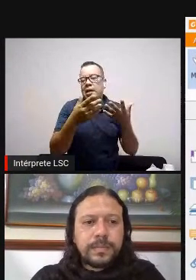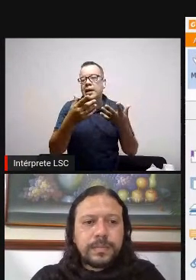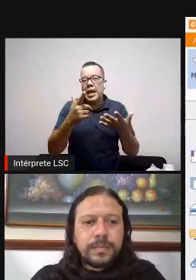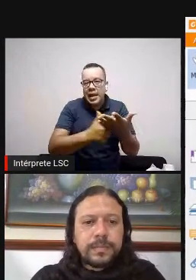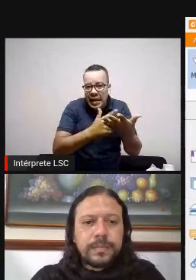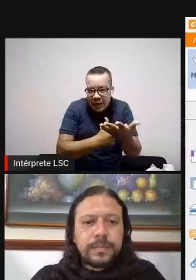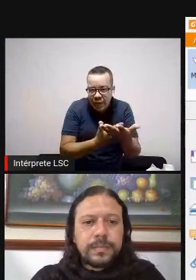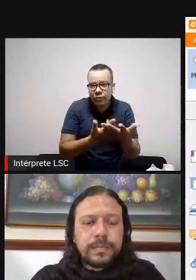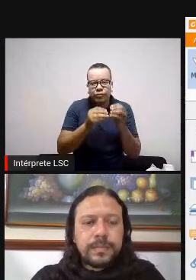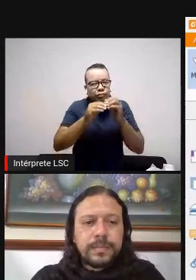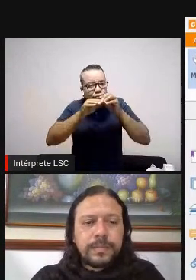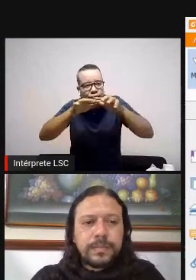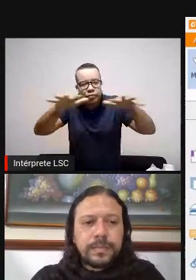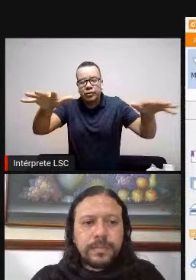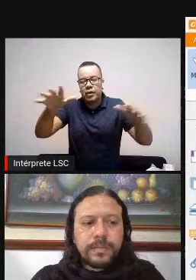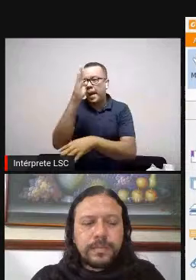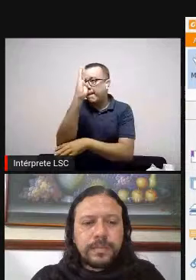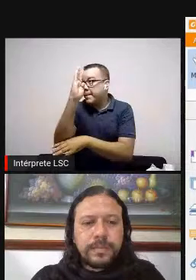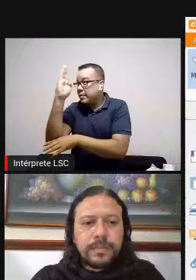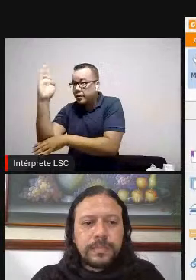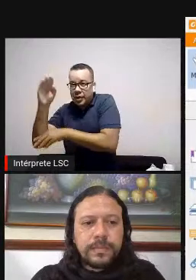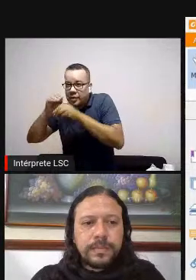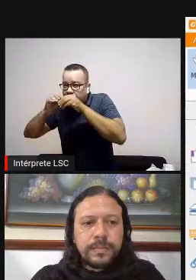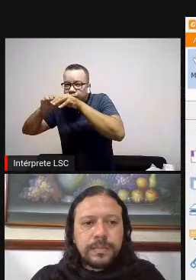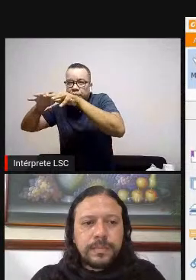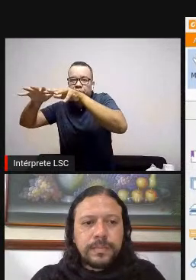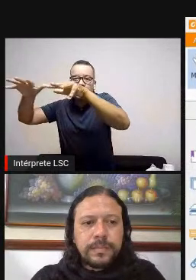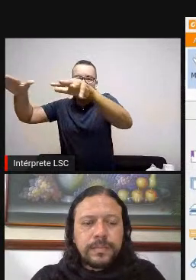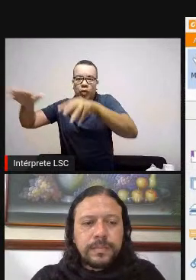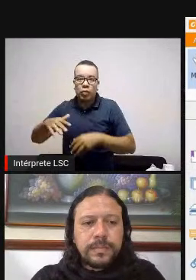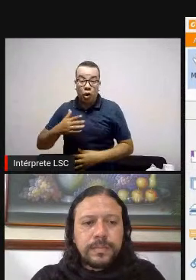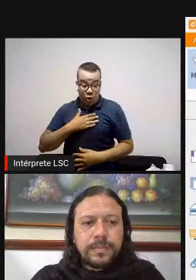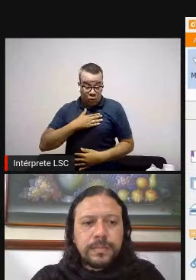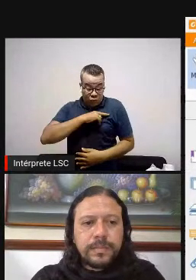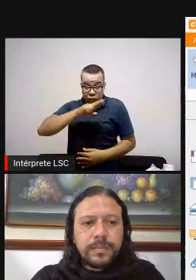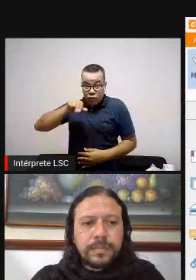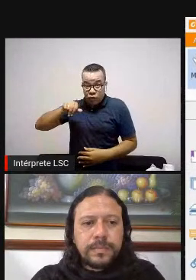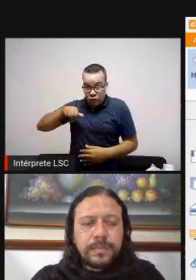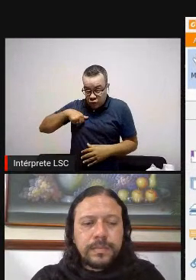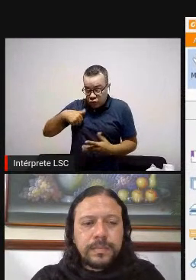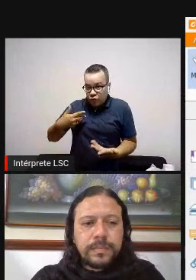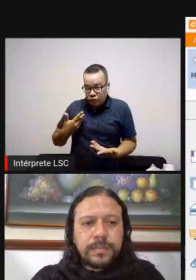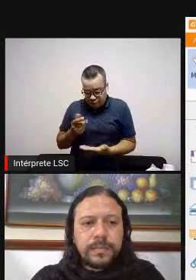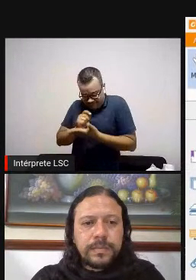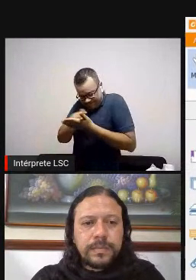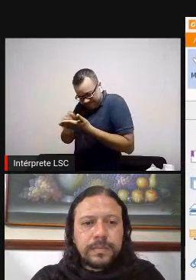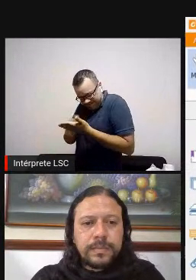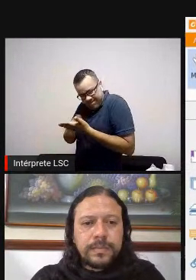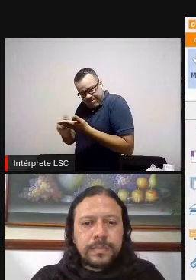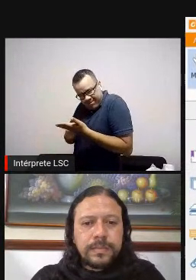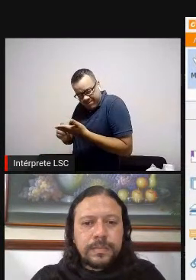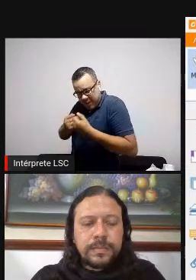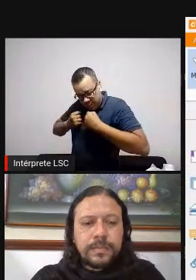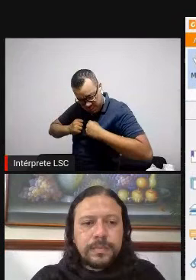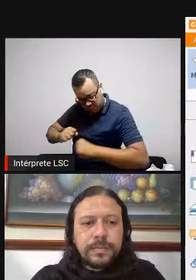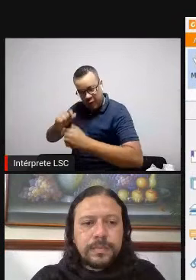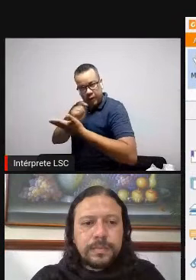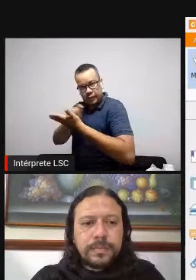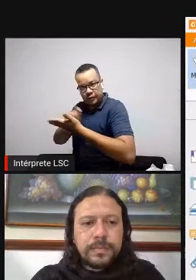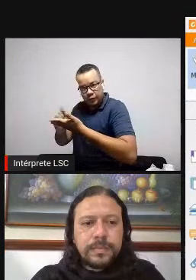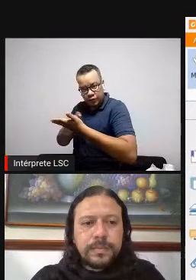bibliotecas, o tanto desde que nosotras, quienes estamos en el oficio o intentando hacer el